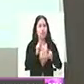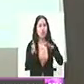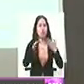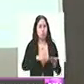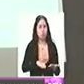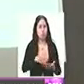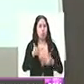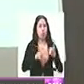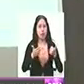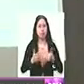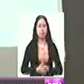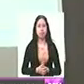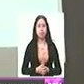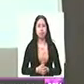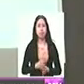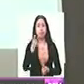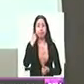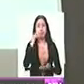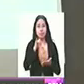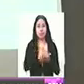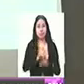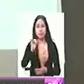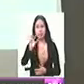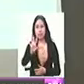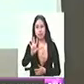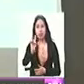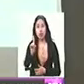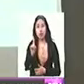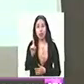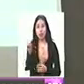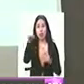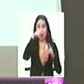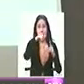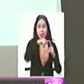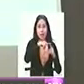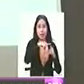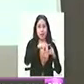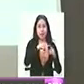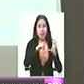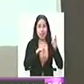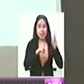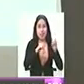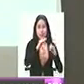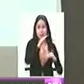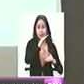pandemia. Y vemos que entre los 51 años y más de 60